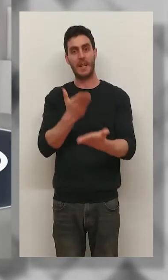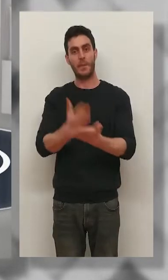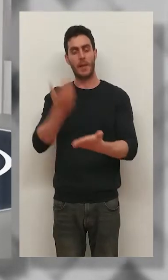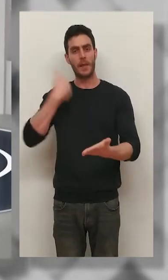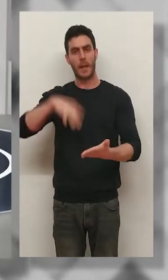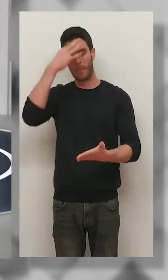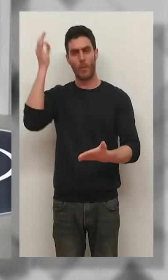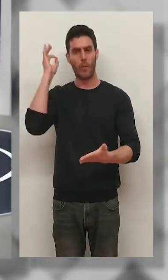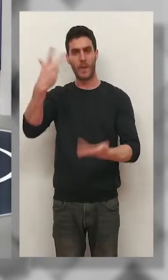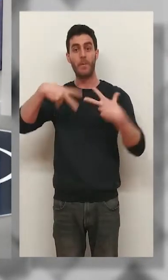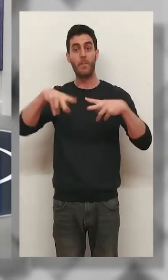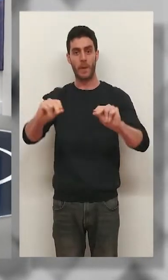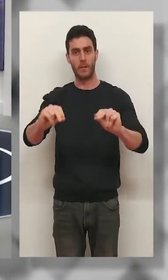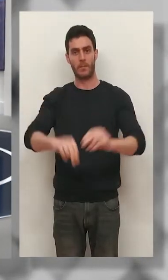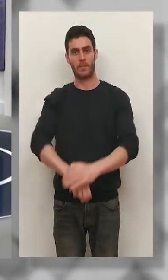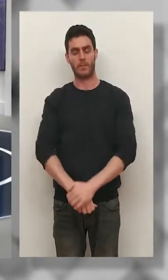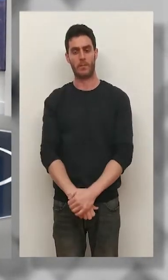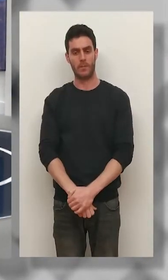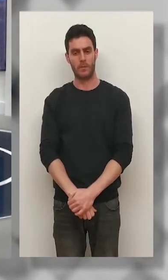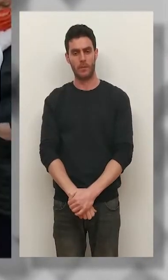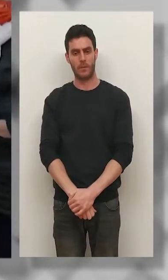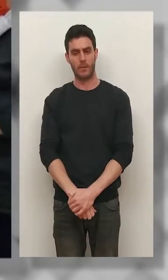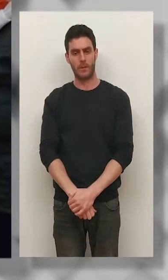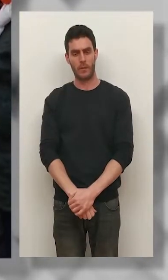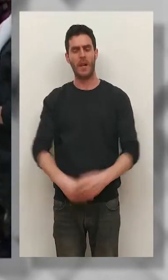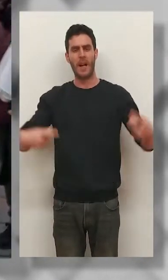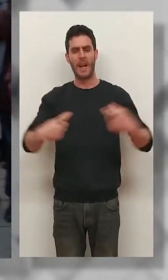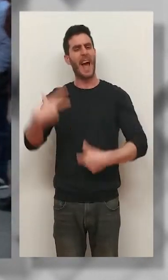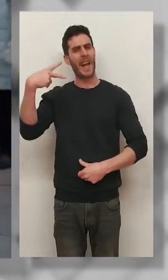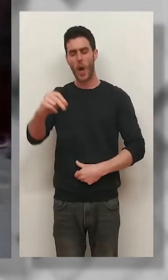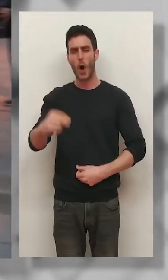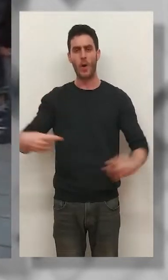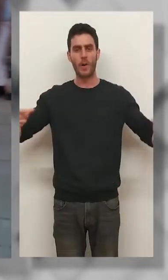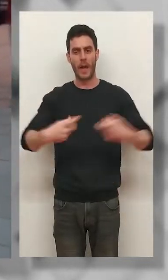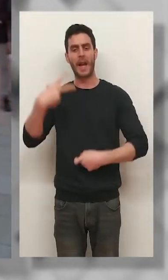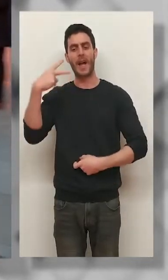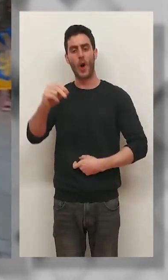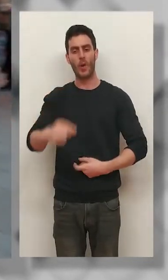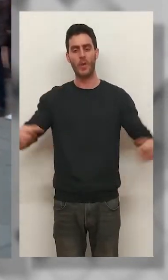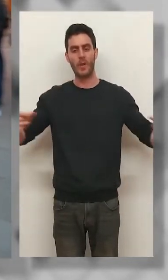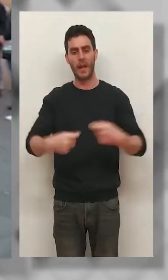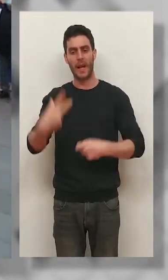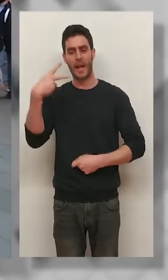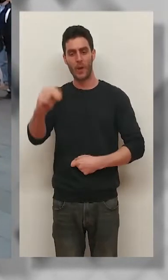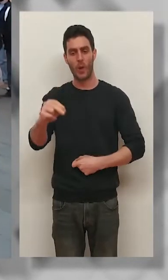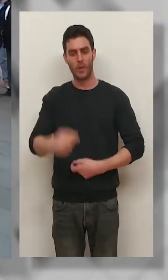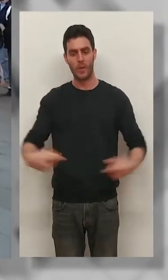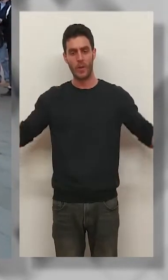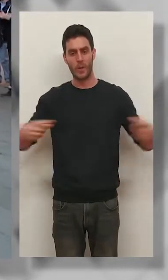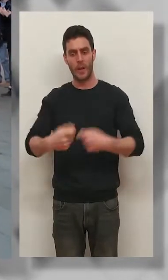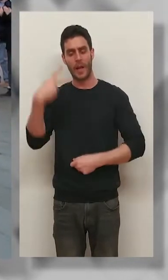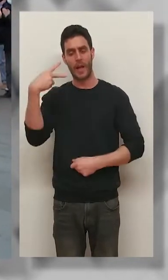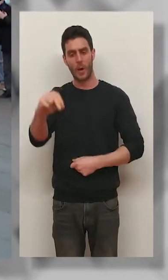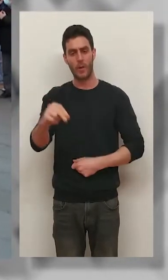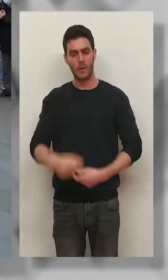pide poner de una vez ya fin. ¡No a la guerra! ¡No a la guerra! ¡No a